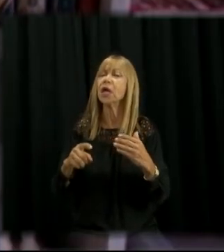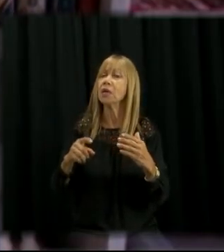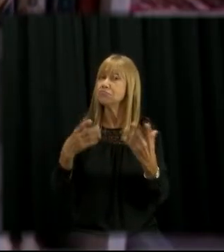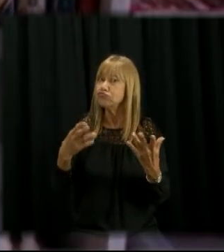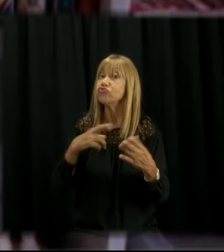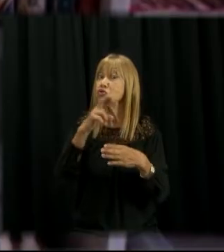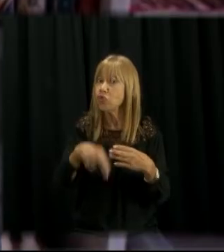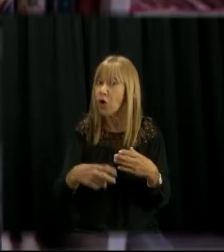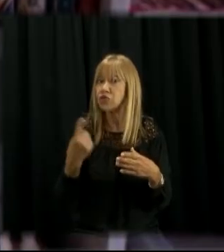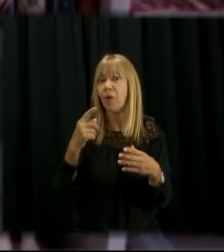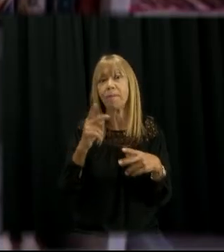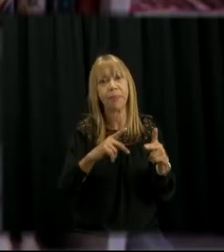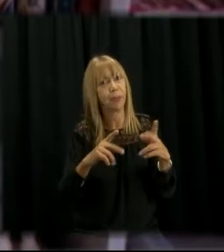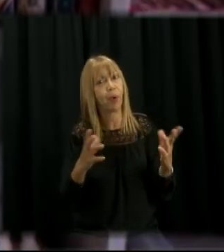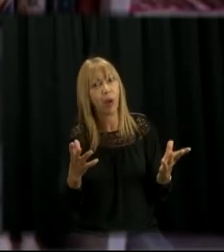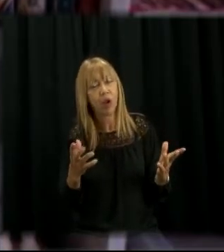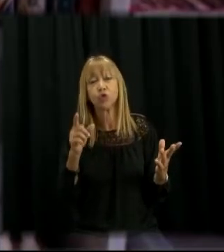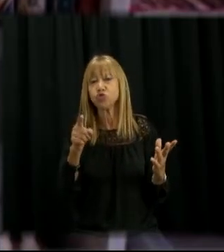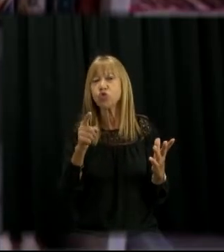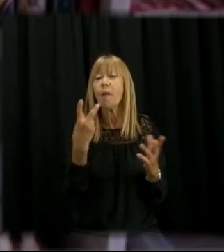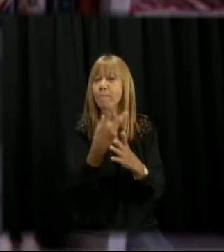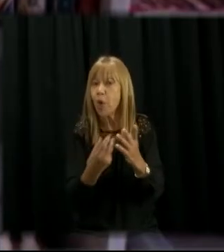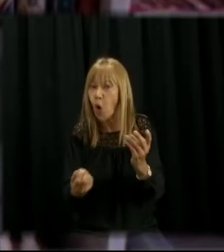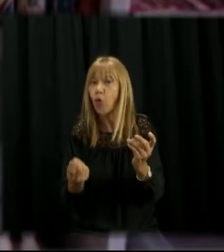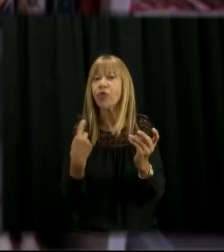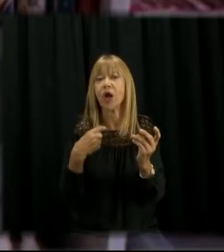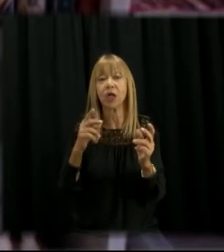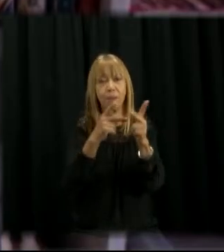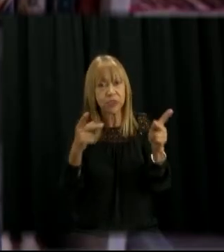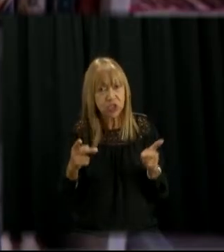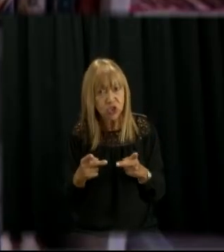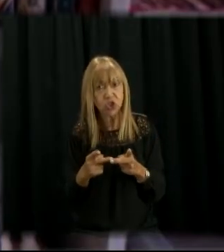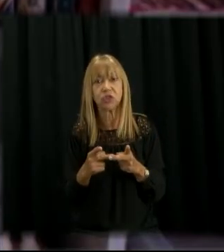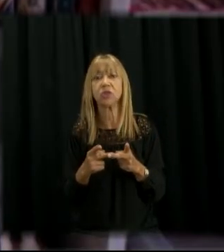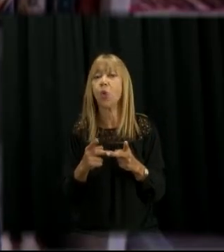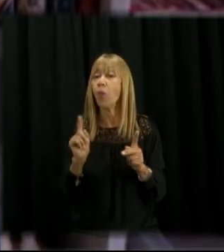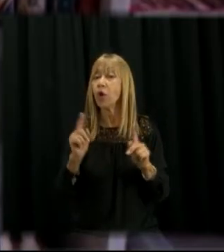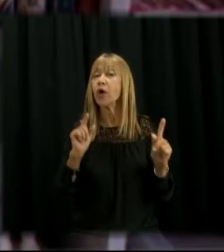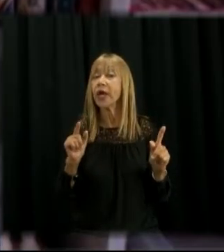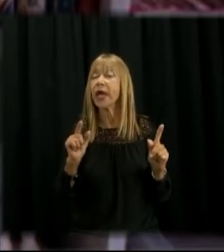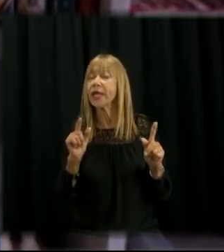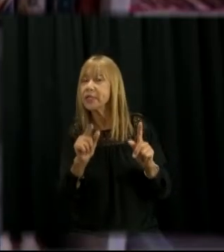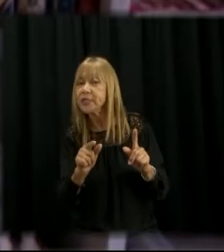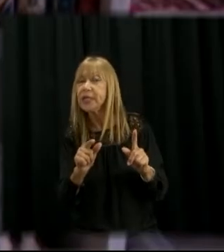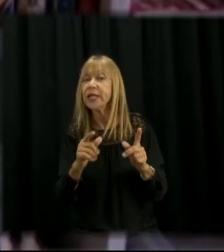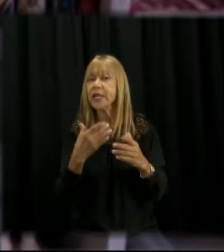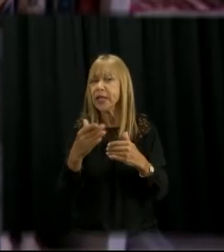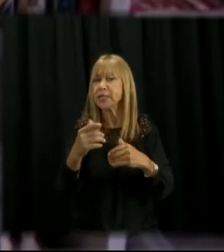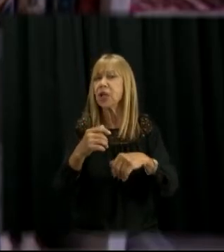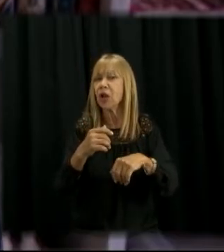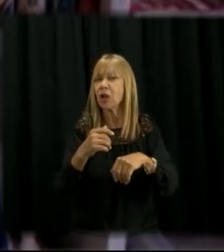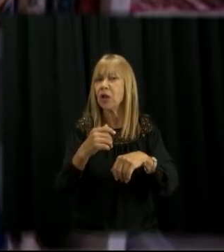que haber consecuencias para la gente. Ustedes ambos están en una posición donde ustedes pueden